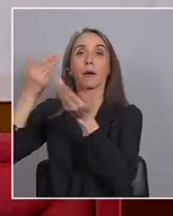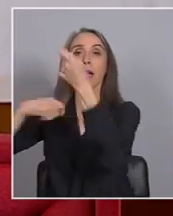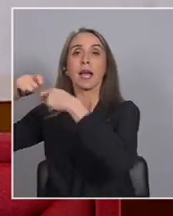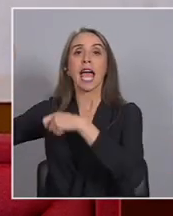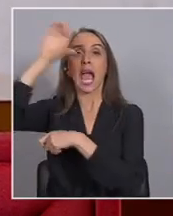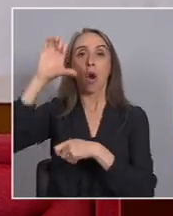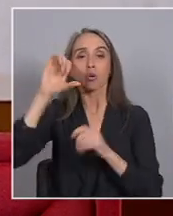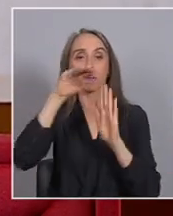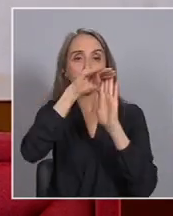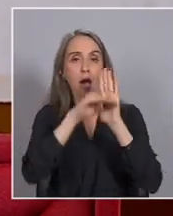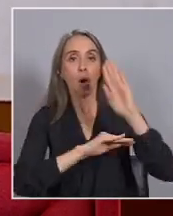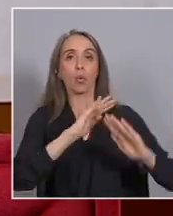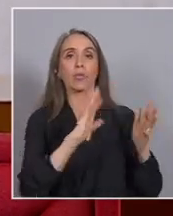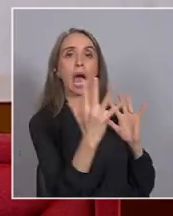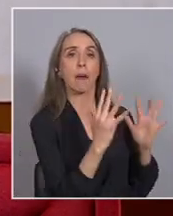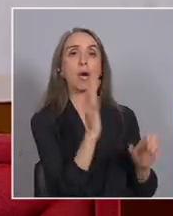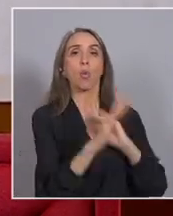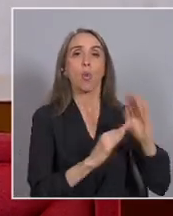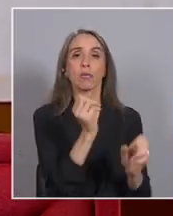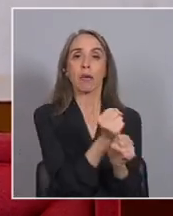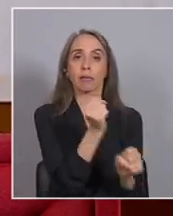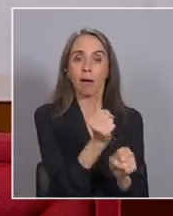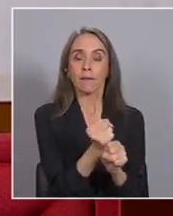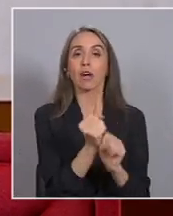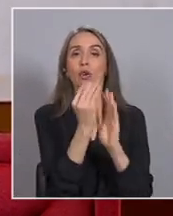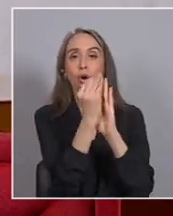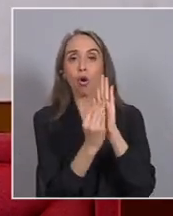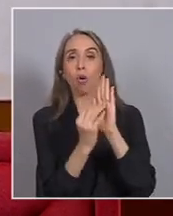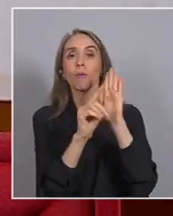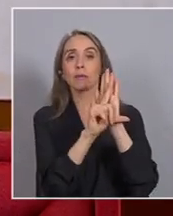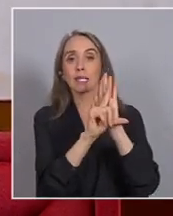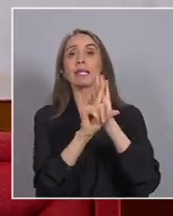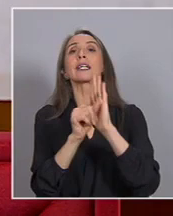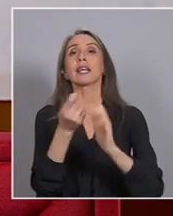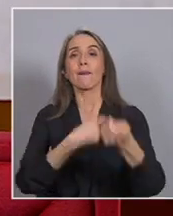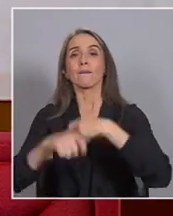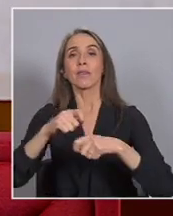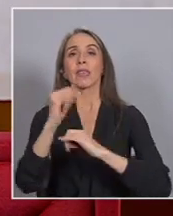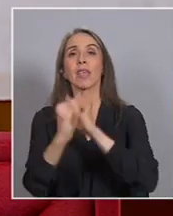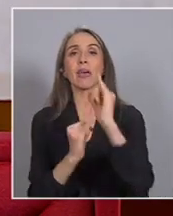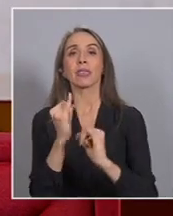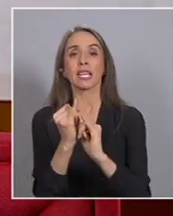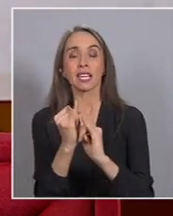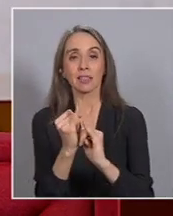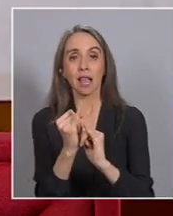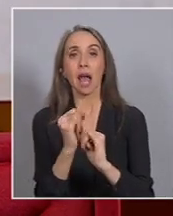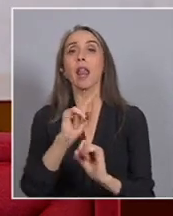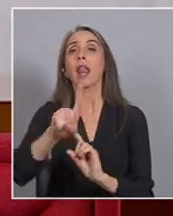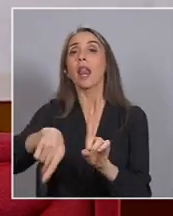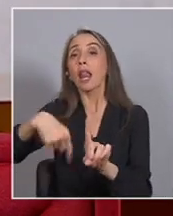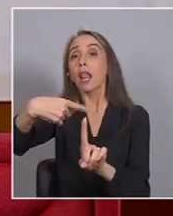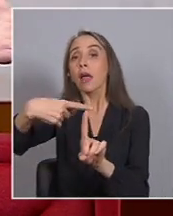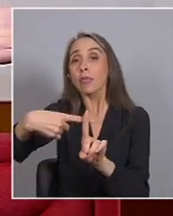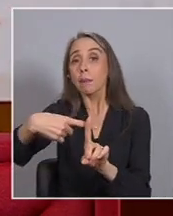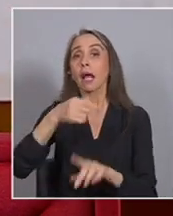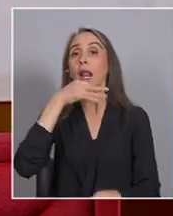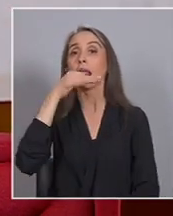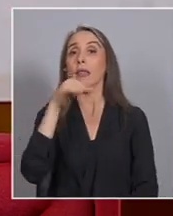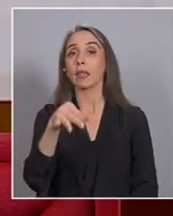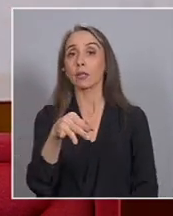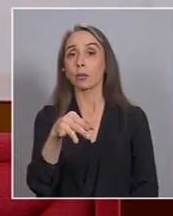fortalecer los estándares de protección ambiental y laboral, establecer un marco jurídico para el comercio digital. Y además, debo